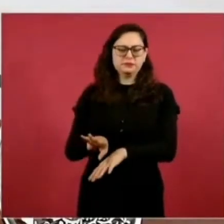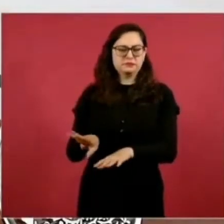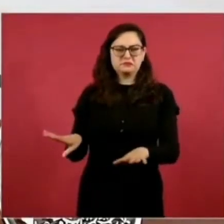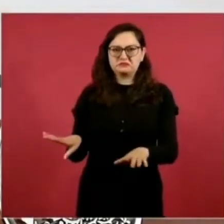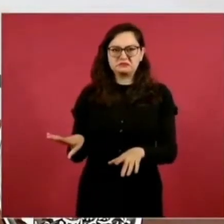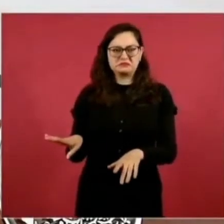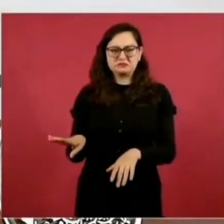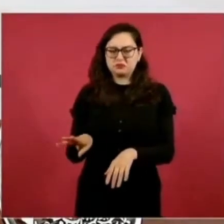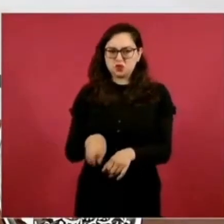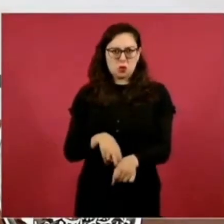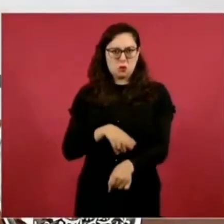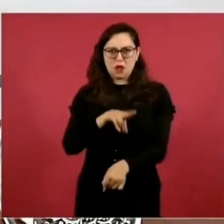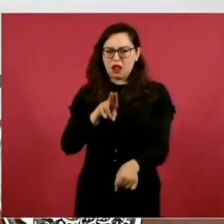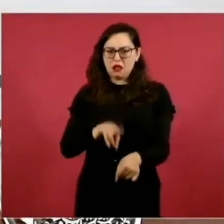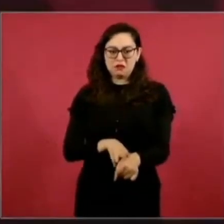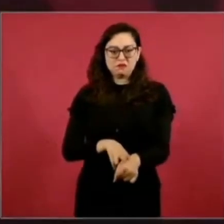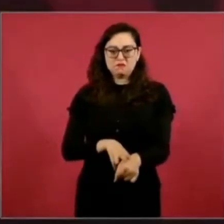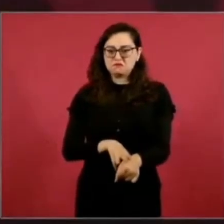este